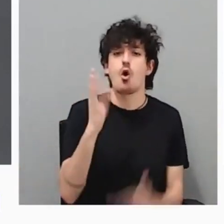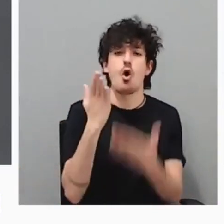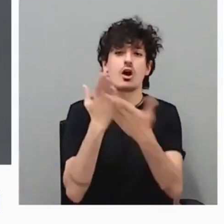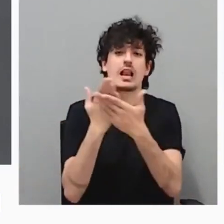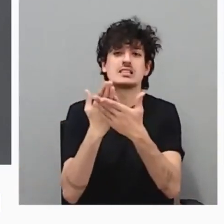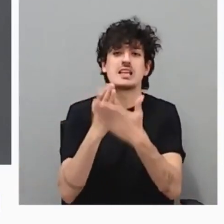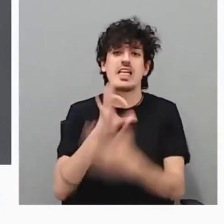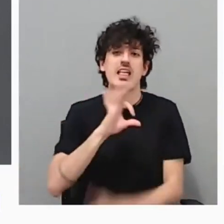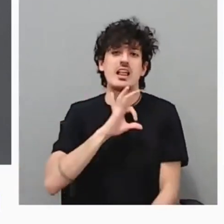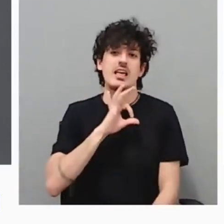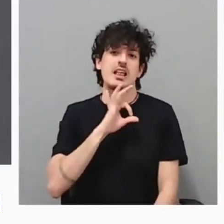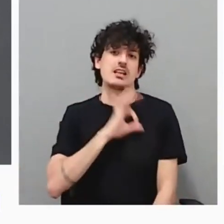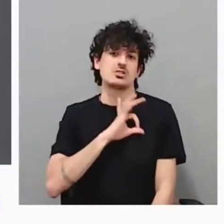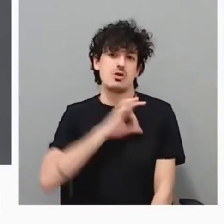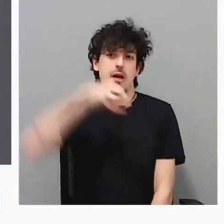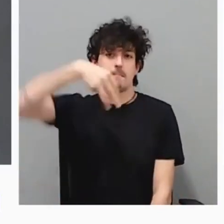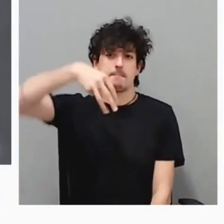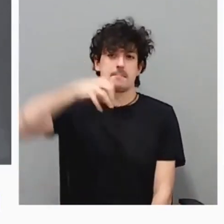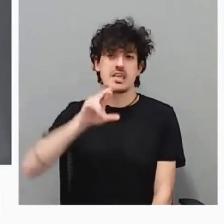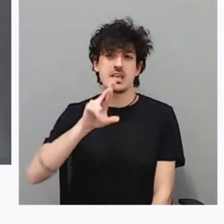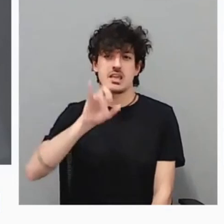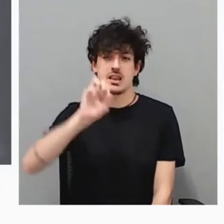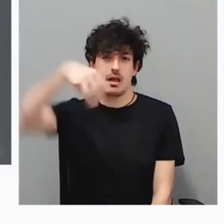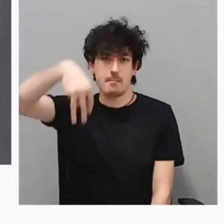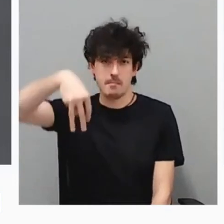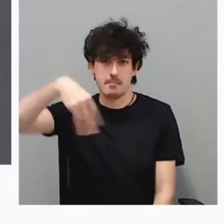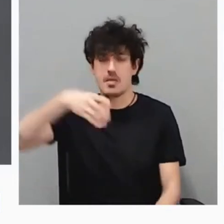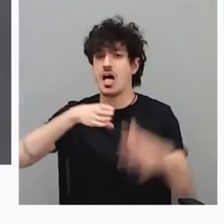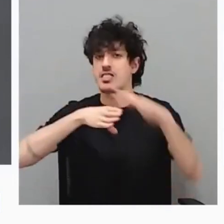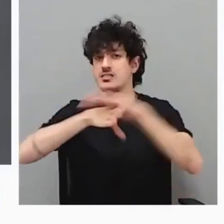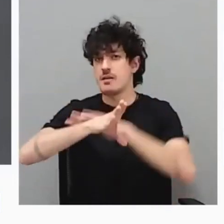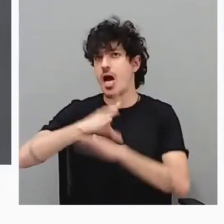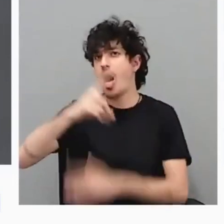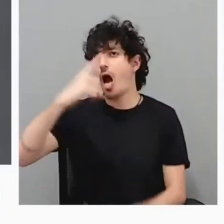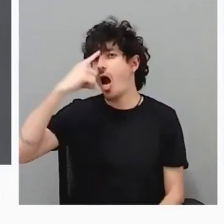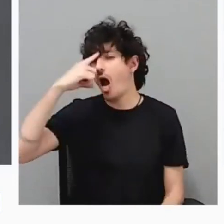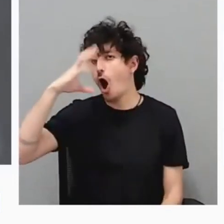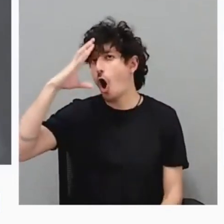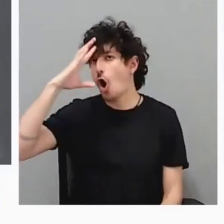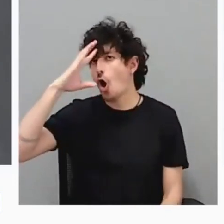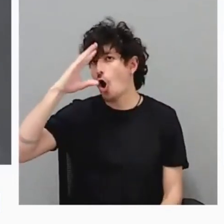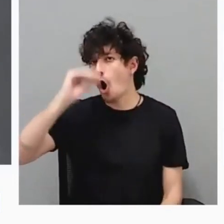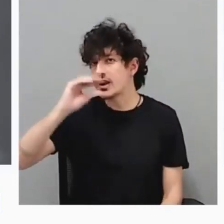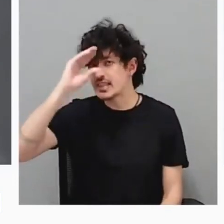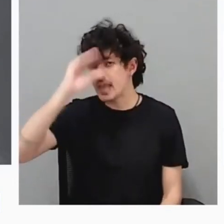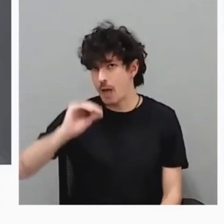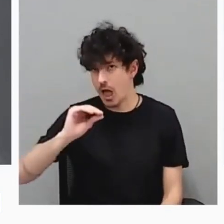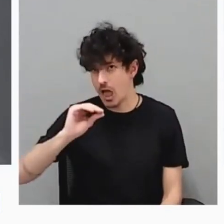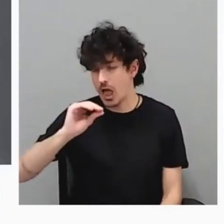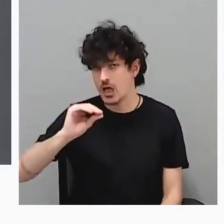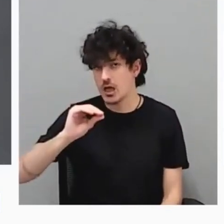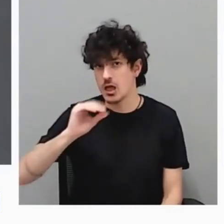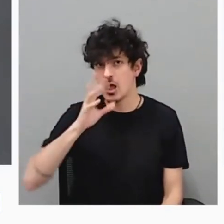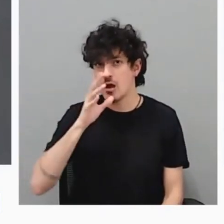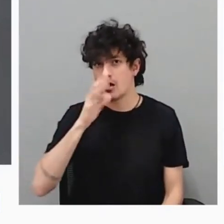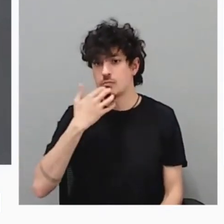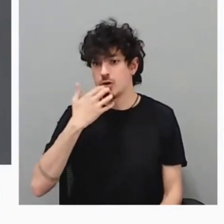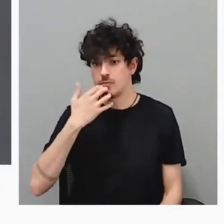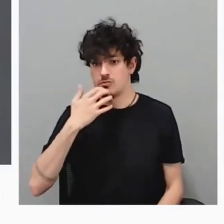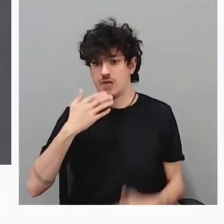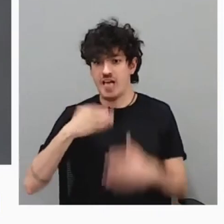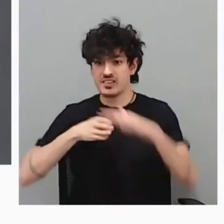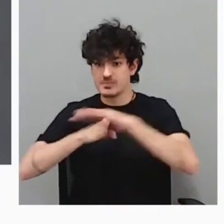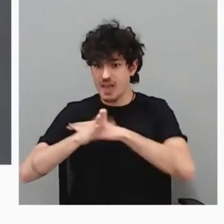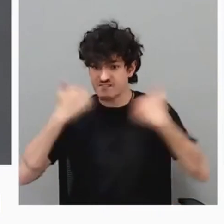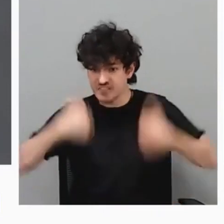hacer accesibilidad cognitiva, igual que antes poníamos rampas en los edificios, ¿no? Y ahora hay una ley que te obliga a que haya una accesibilidad física. La